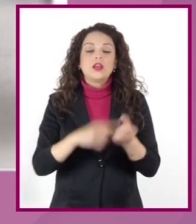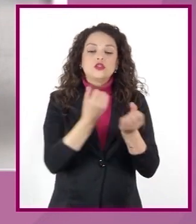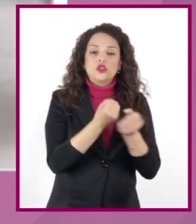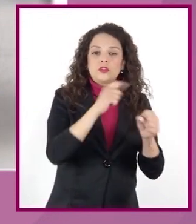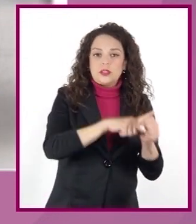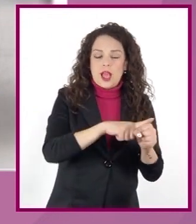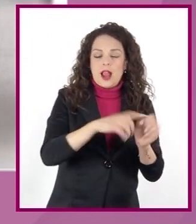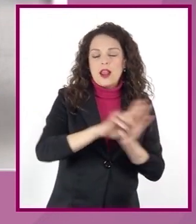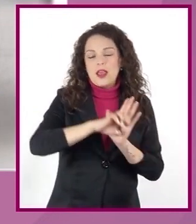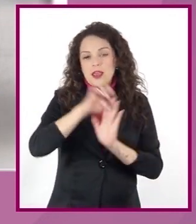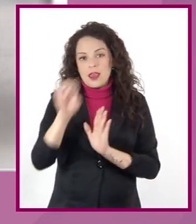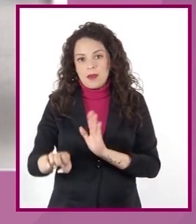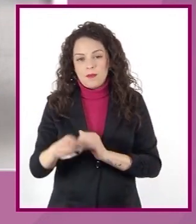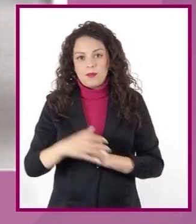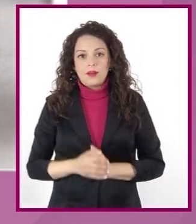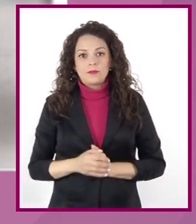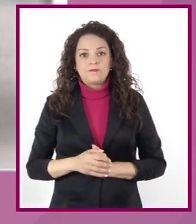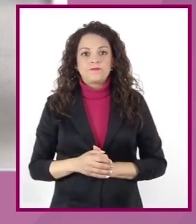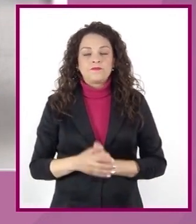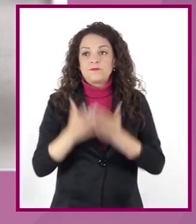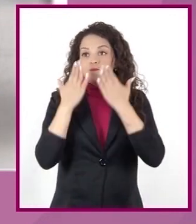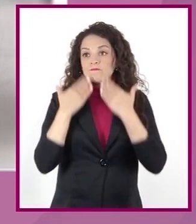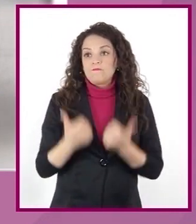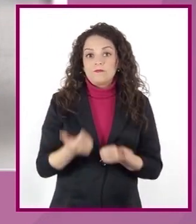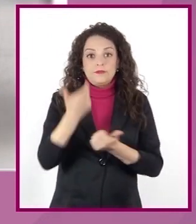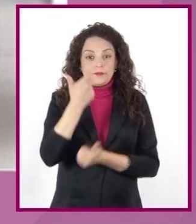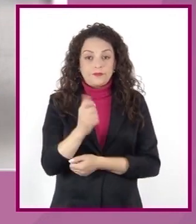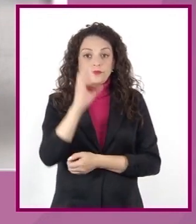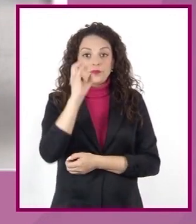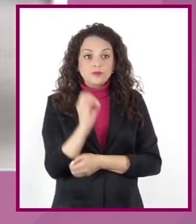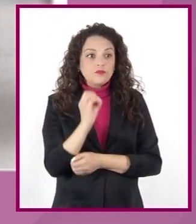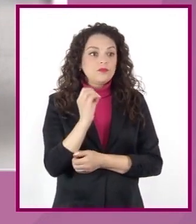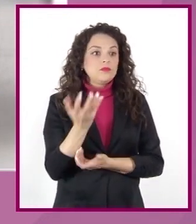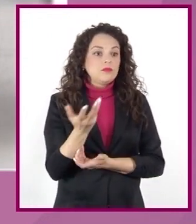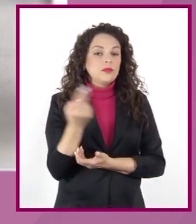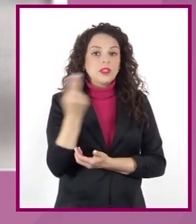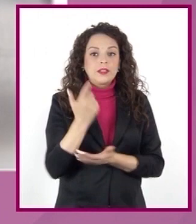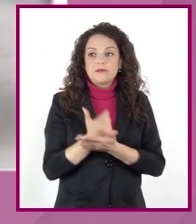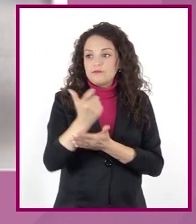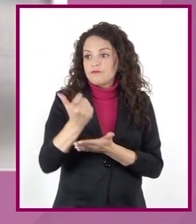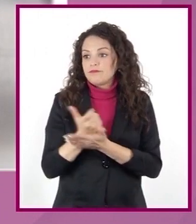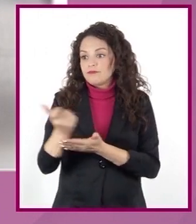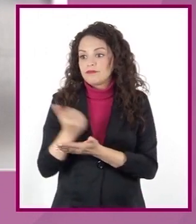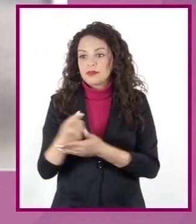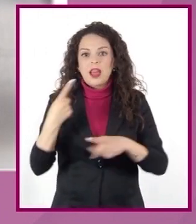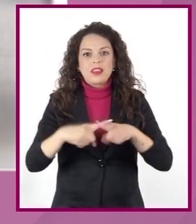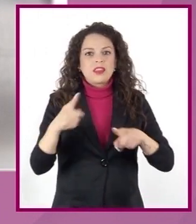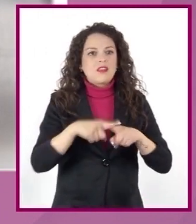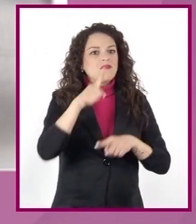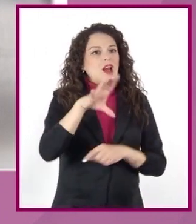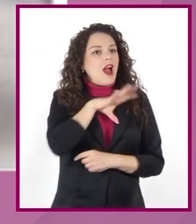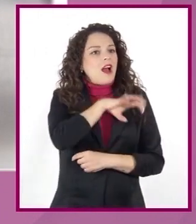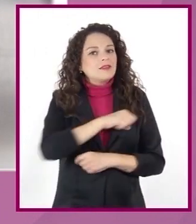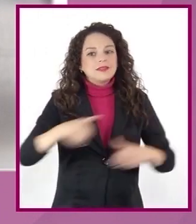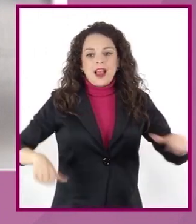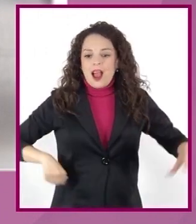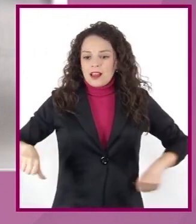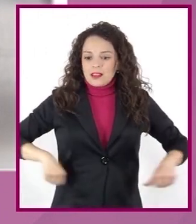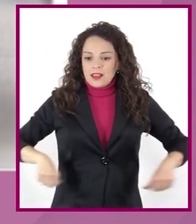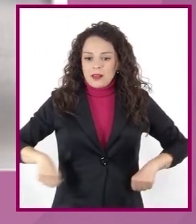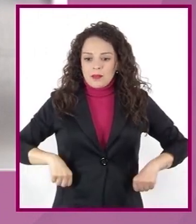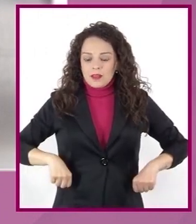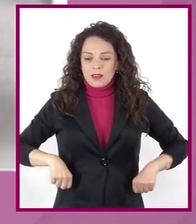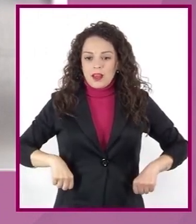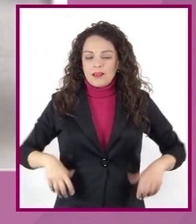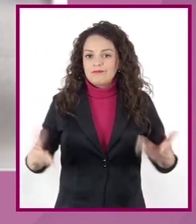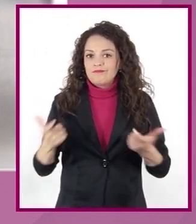ejemplo, cuando los recursos económicos que necesitan para pagar las actividades que les gustan son o no